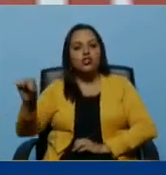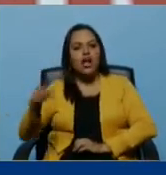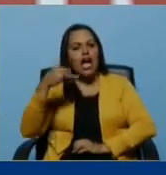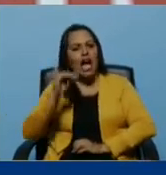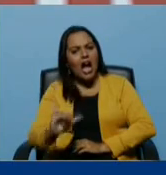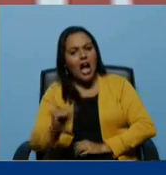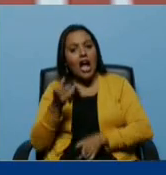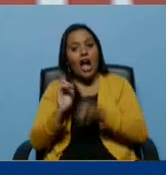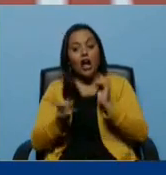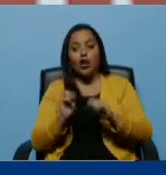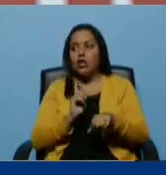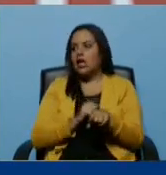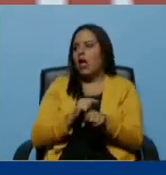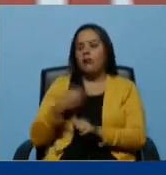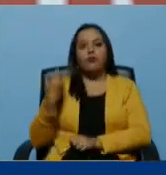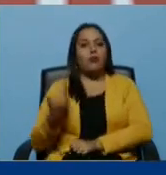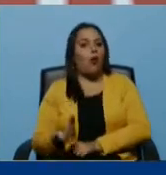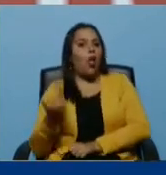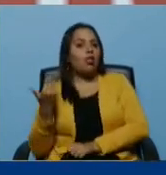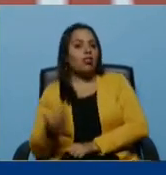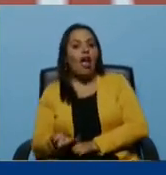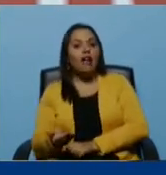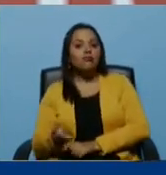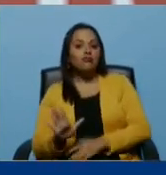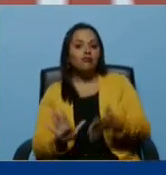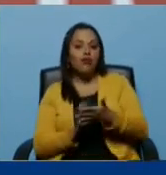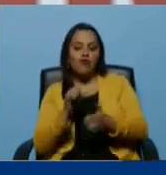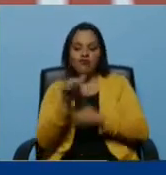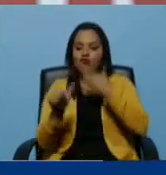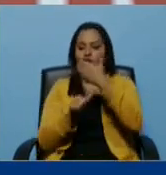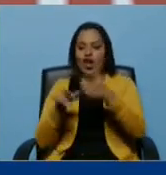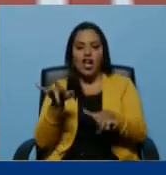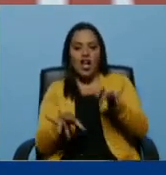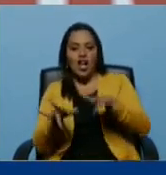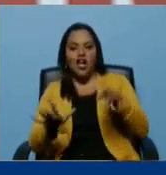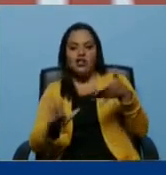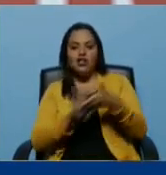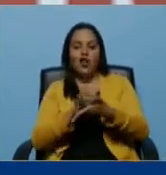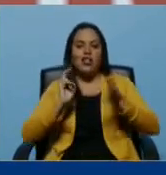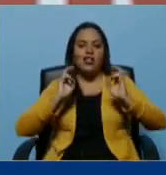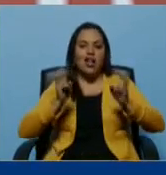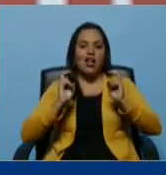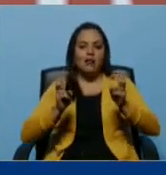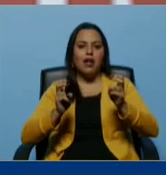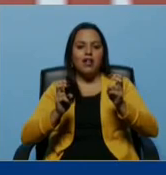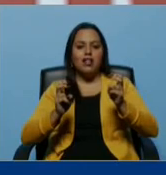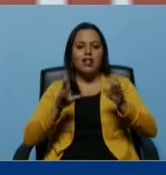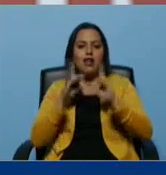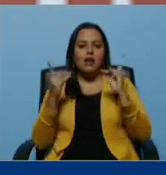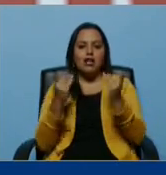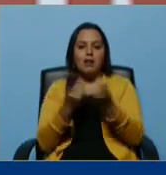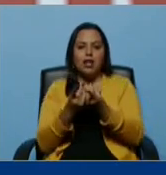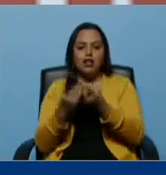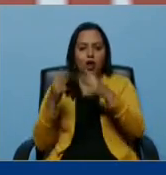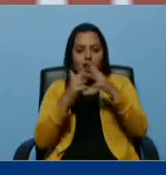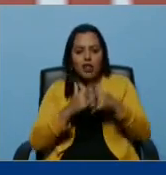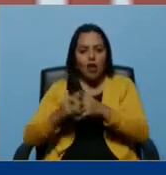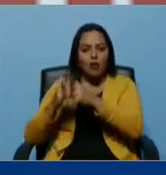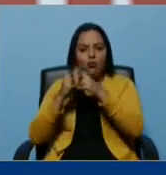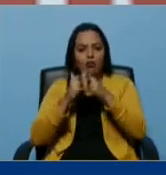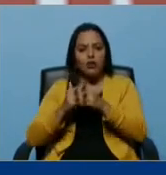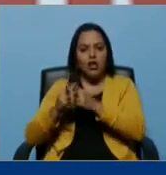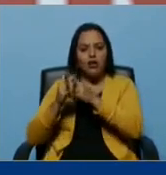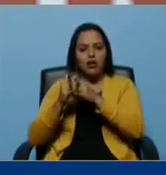de su tan valioso tiempo, el señor subsecretario para Asuntos del Hemisferio del Departamento de Estado de los Estados Unidos de